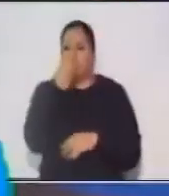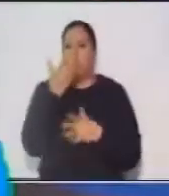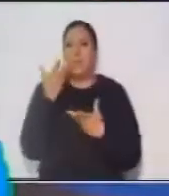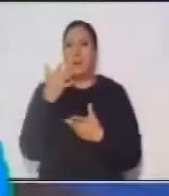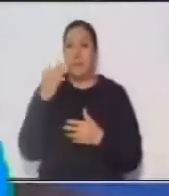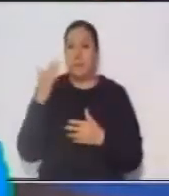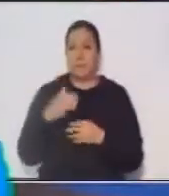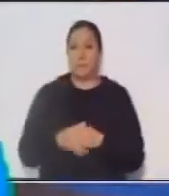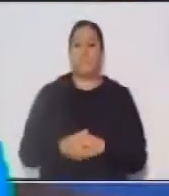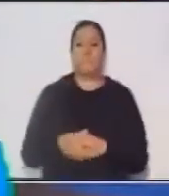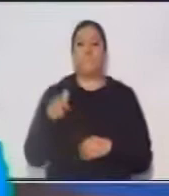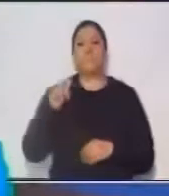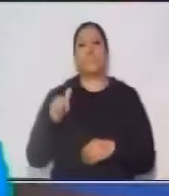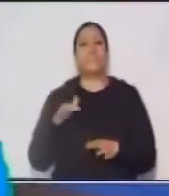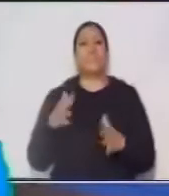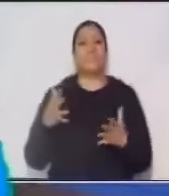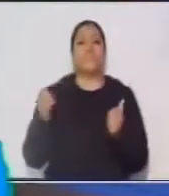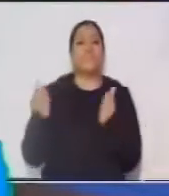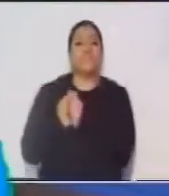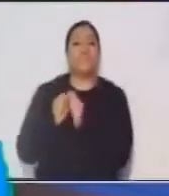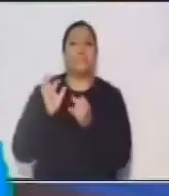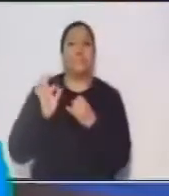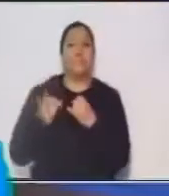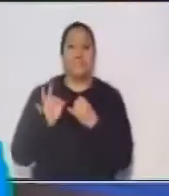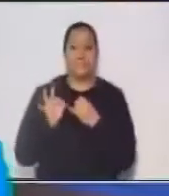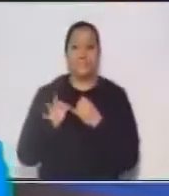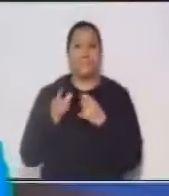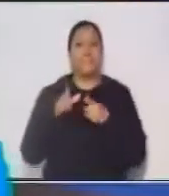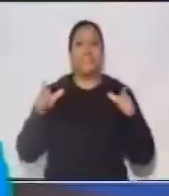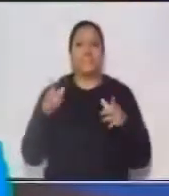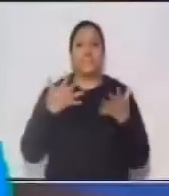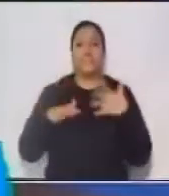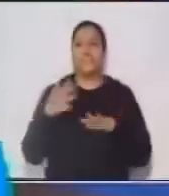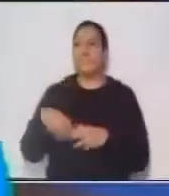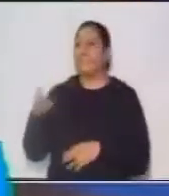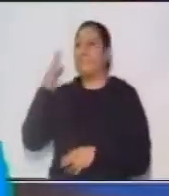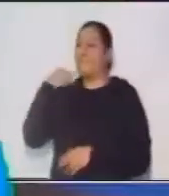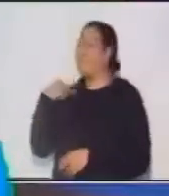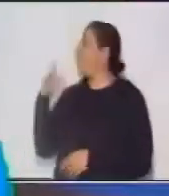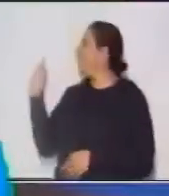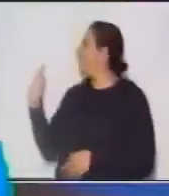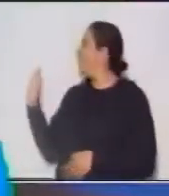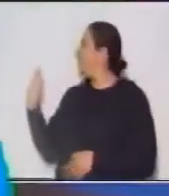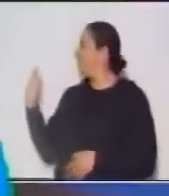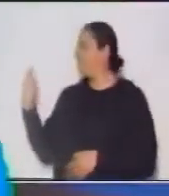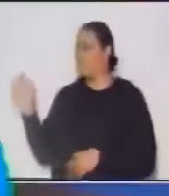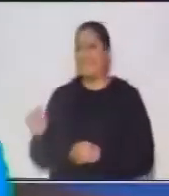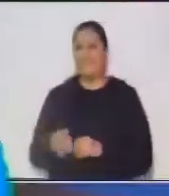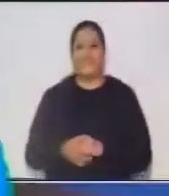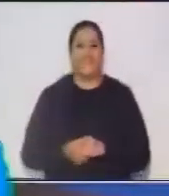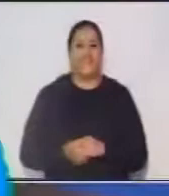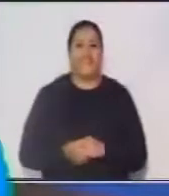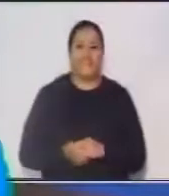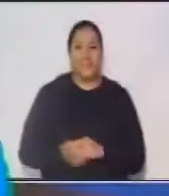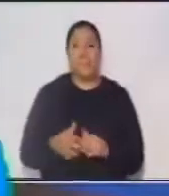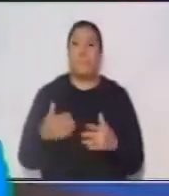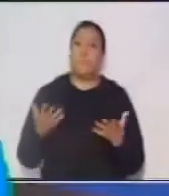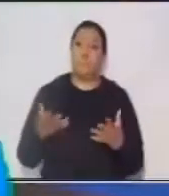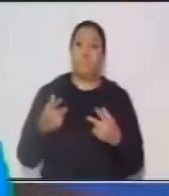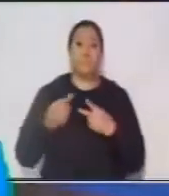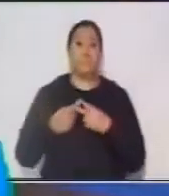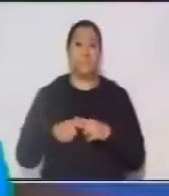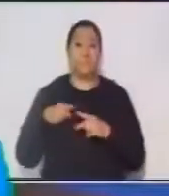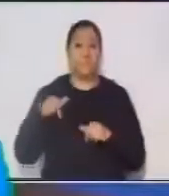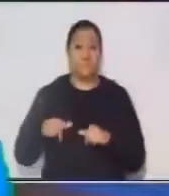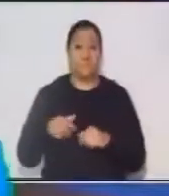nos acompaña en la interpretación de lengua de señas Ruth. Hola Ruth. Bien, empecemos